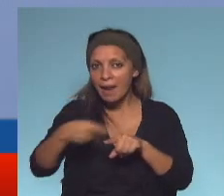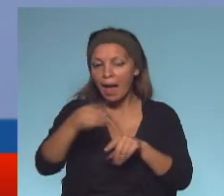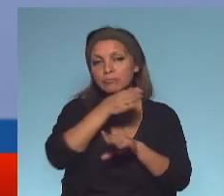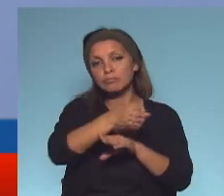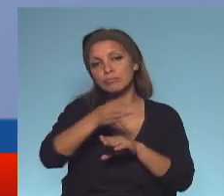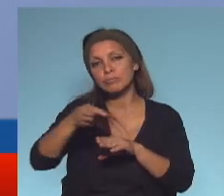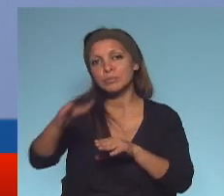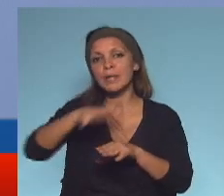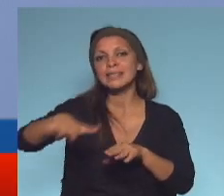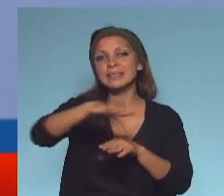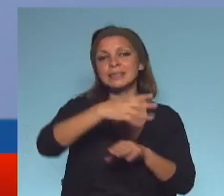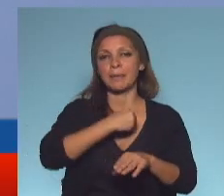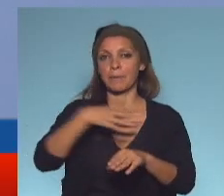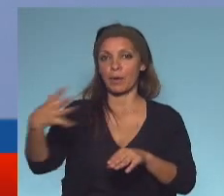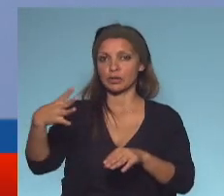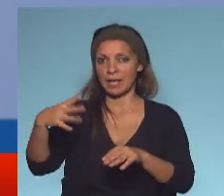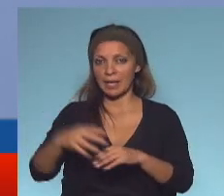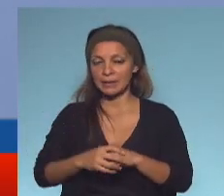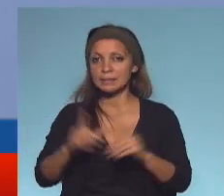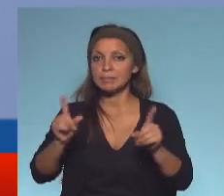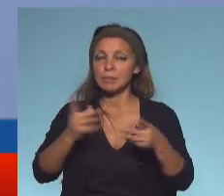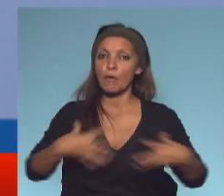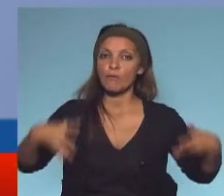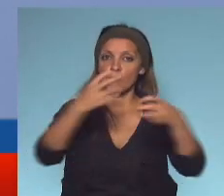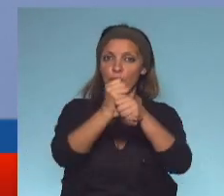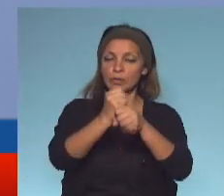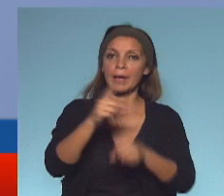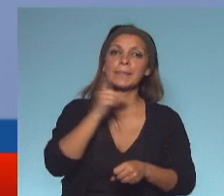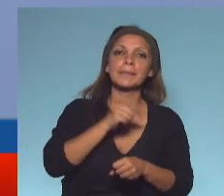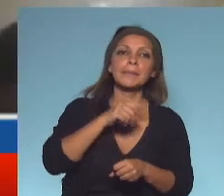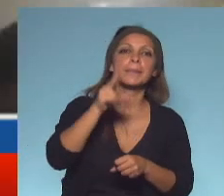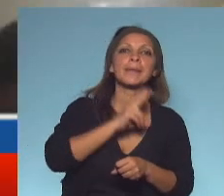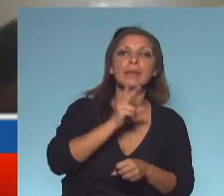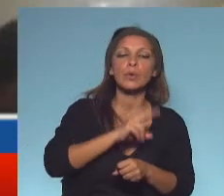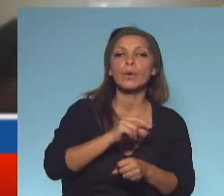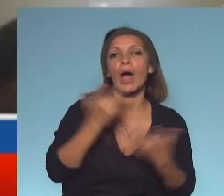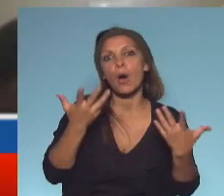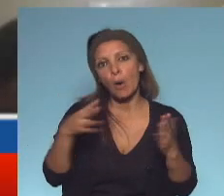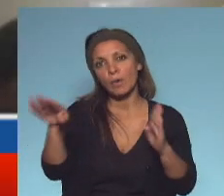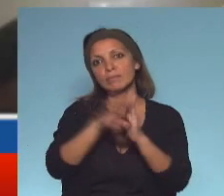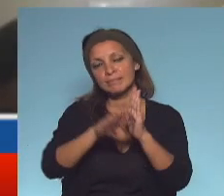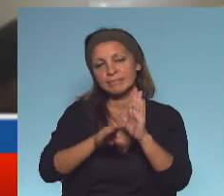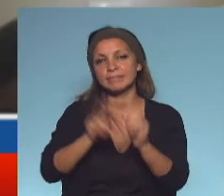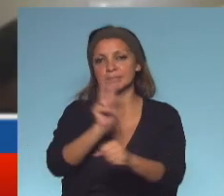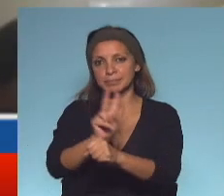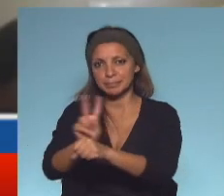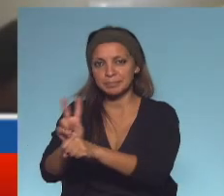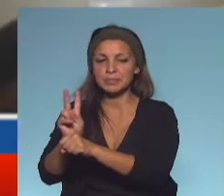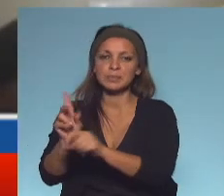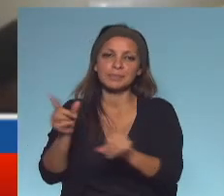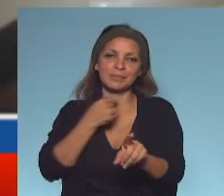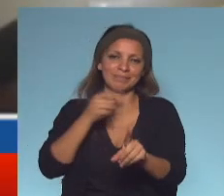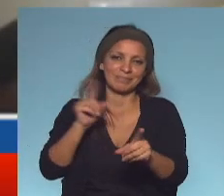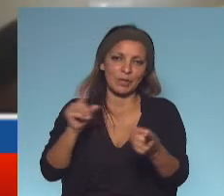del Gran Buenos Aires con estos bolsones de fruta y verdura, con todas las medidas sanitarias para asegurar, evitar,